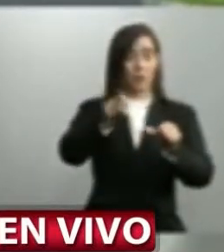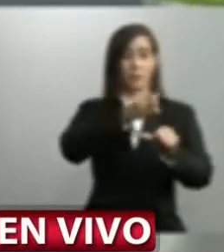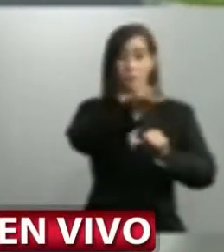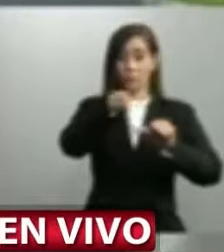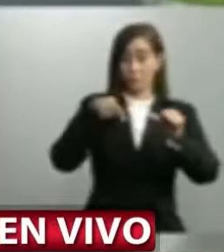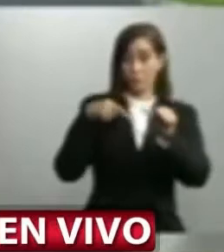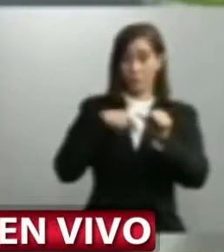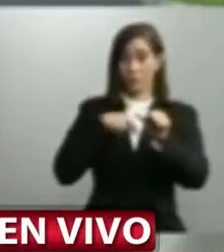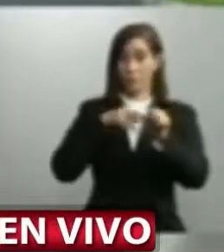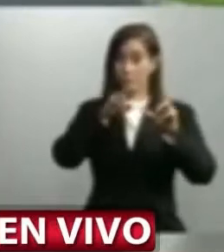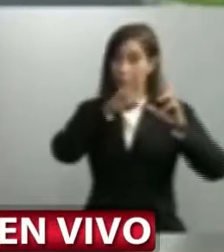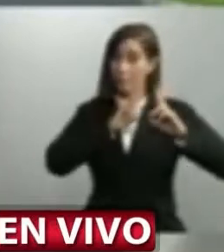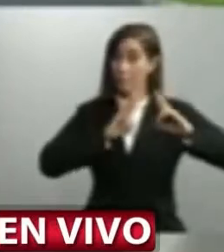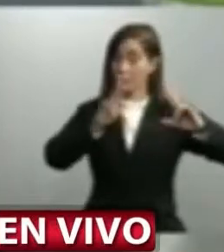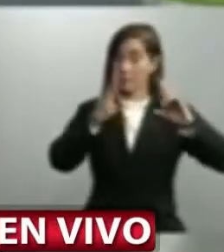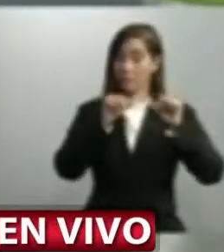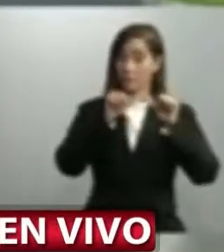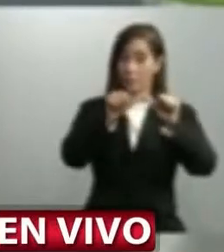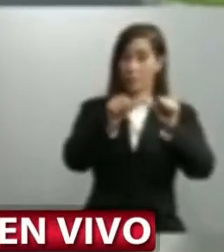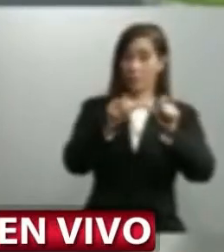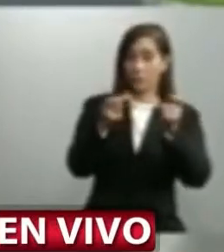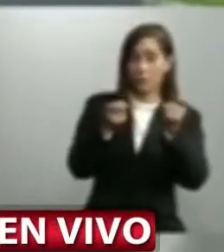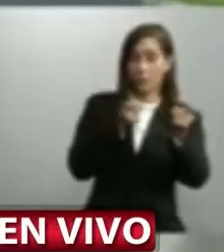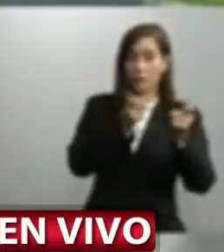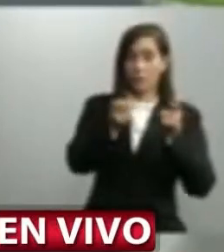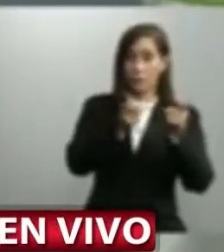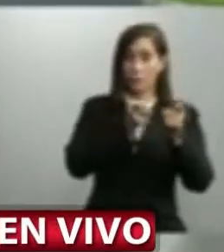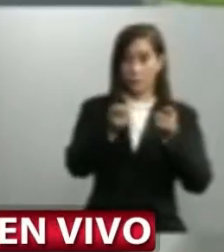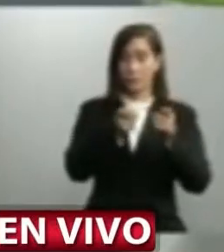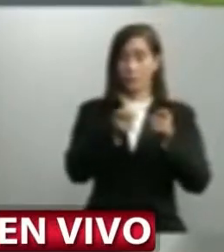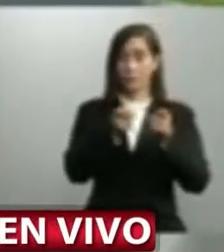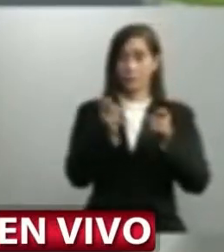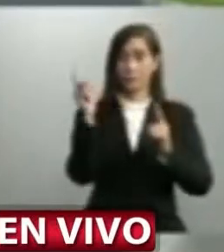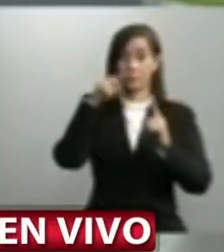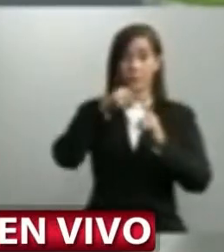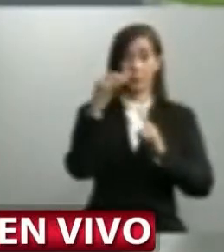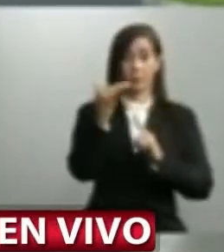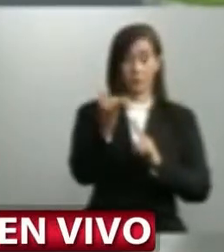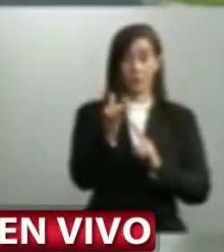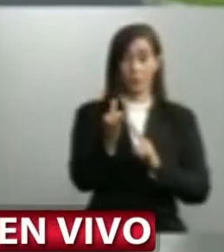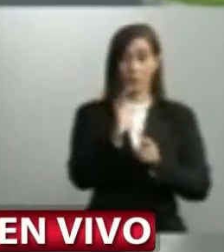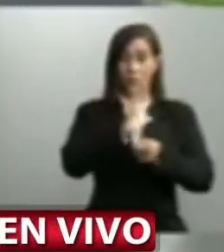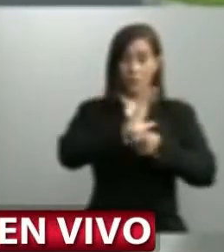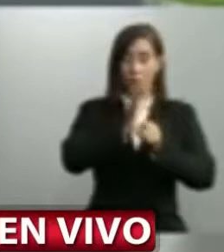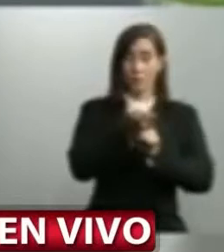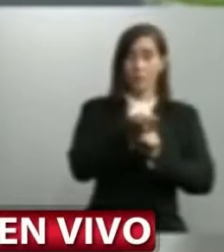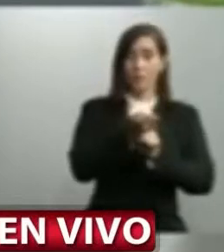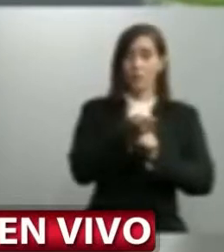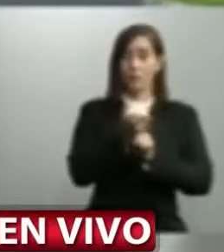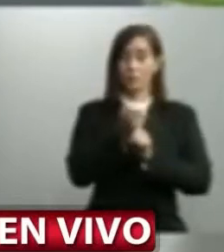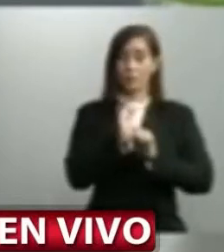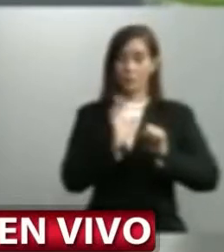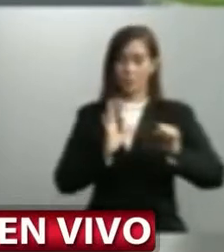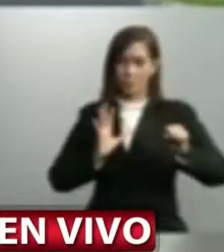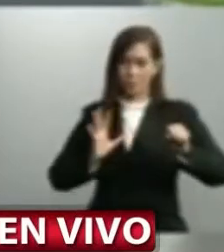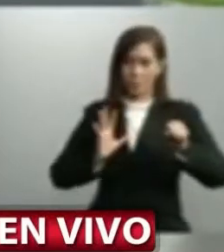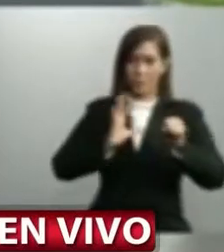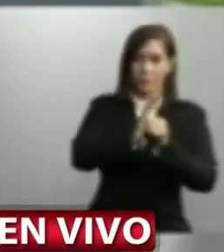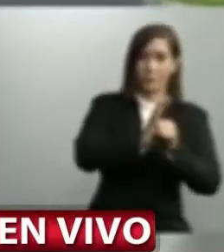es así. Hemos controlado hasta el día de hoy la violencia con que este